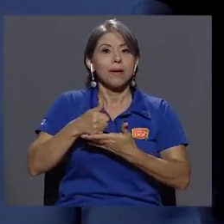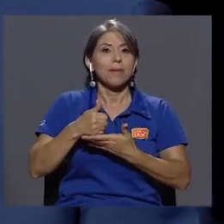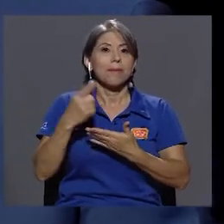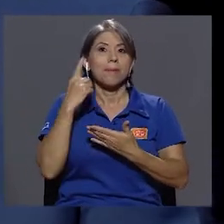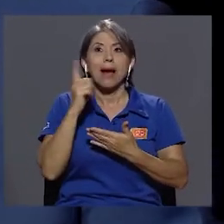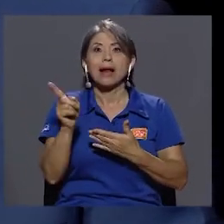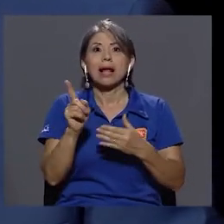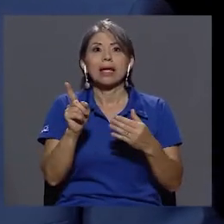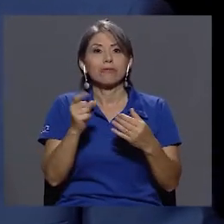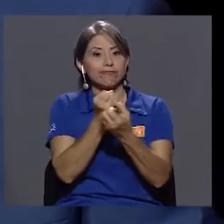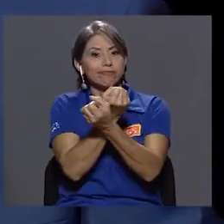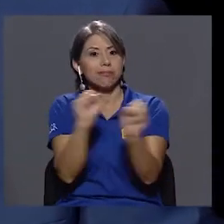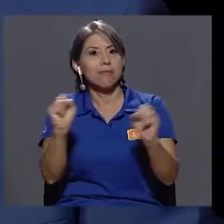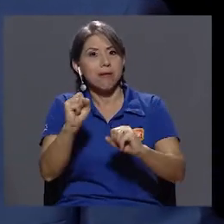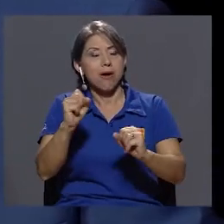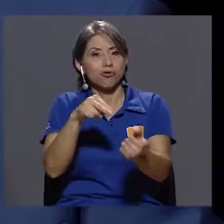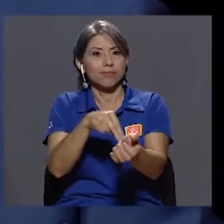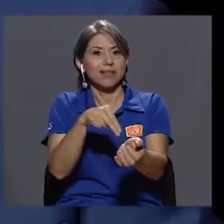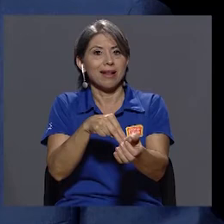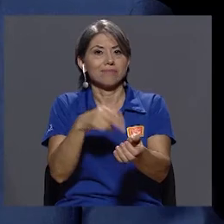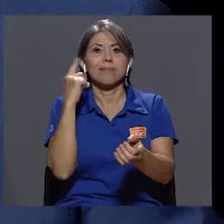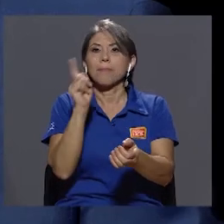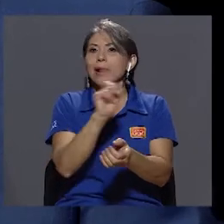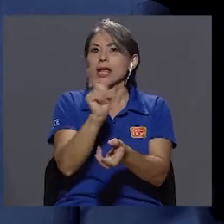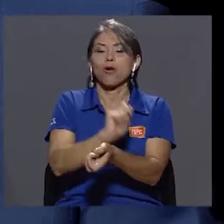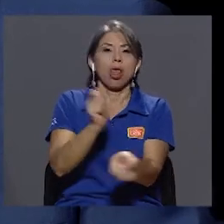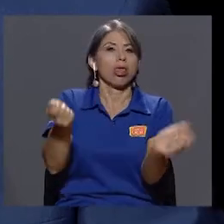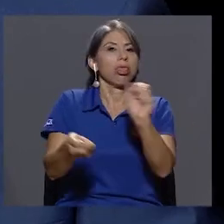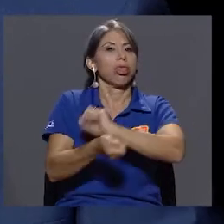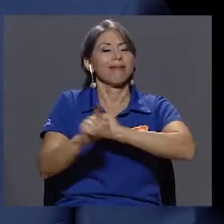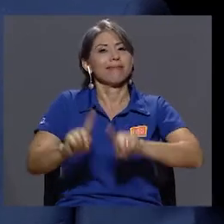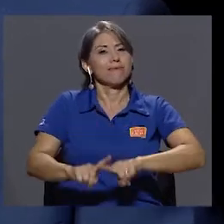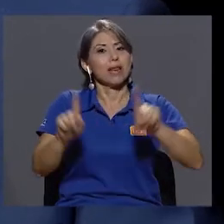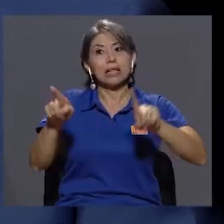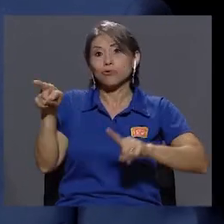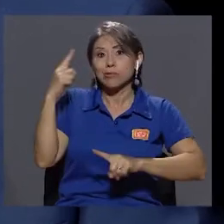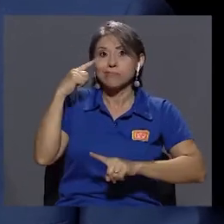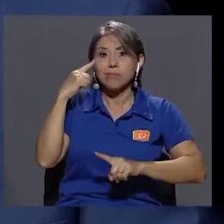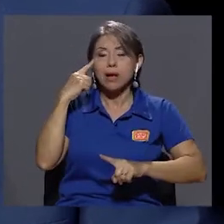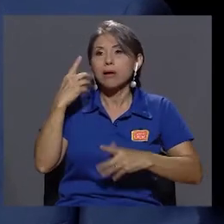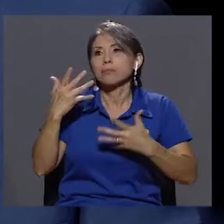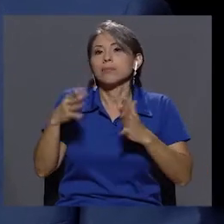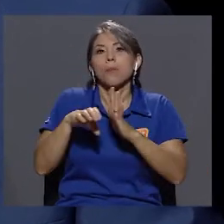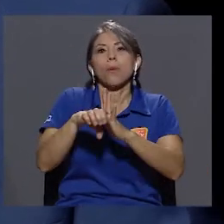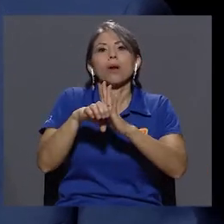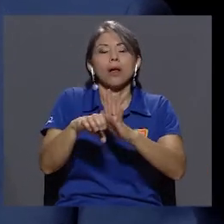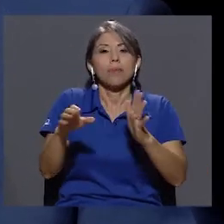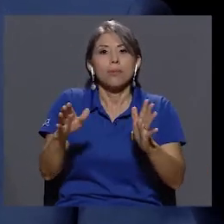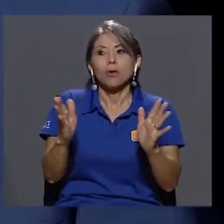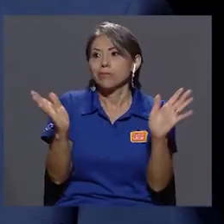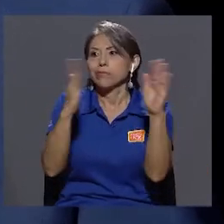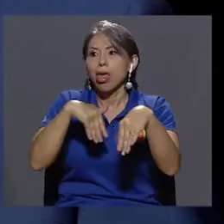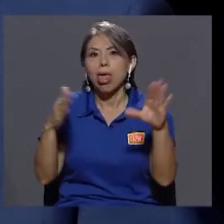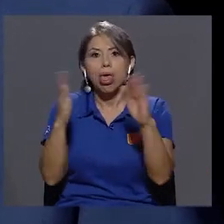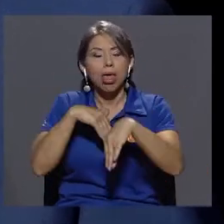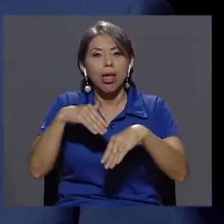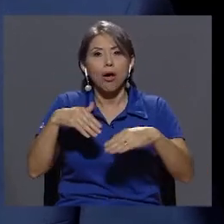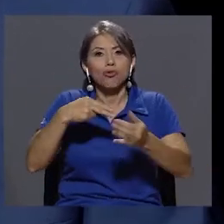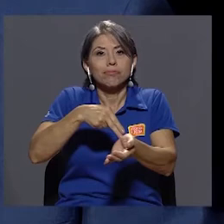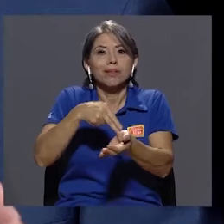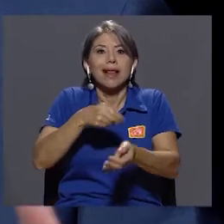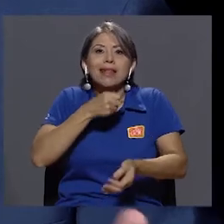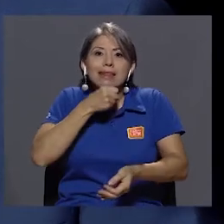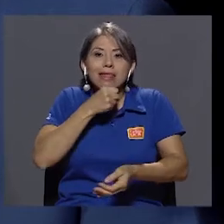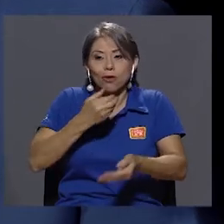a no perder al hospital y rescatarlo de que lo convirtiera en otra cosa imágenes de lo que hubiera sido que hubiera perdido el hospital geriátrico jugada